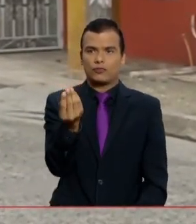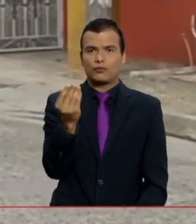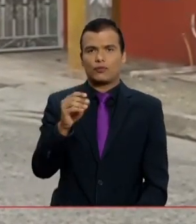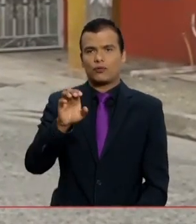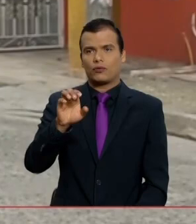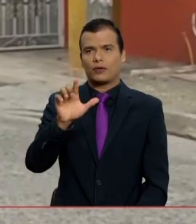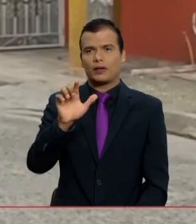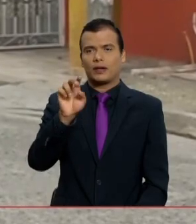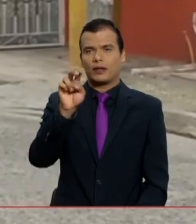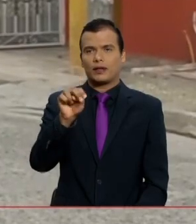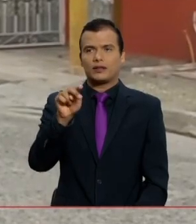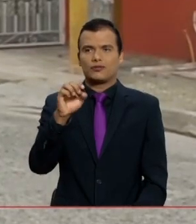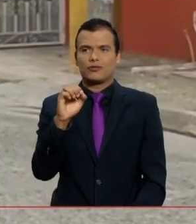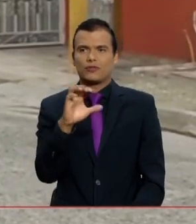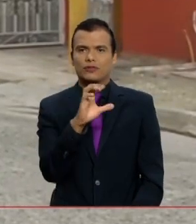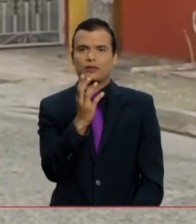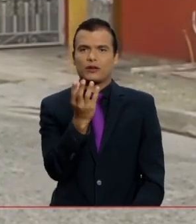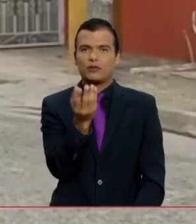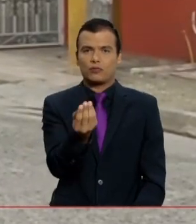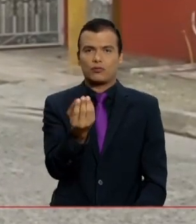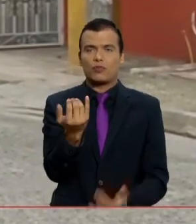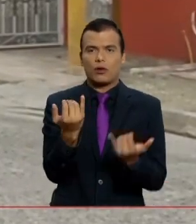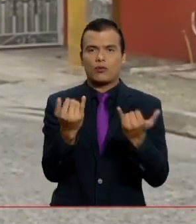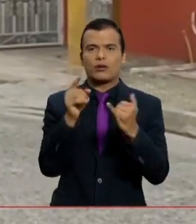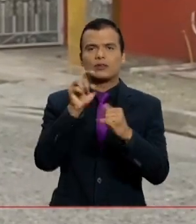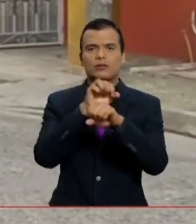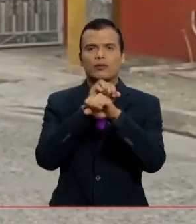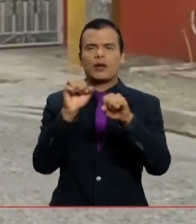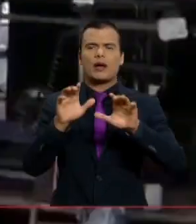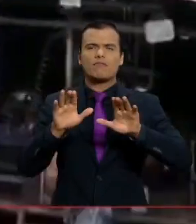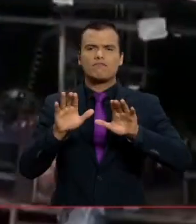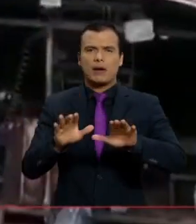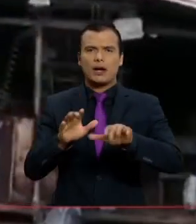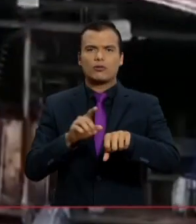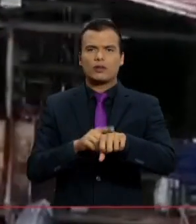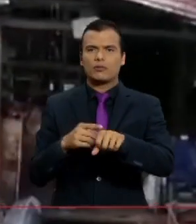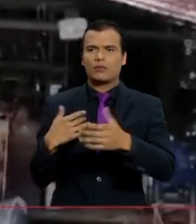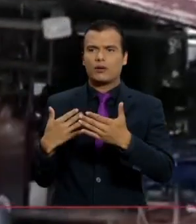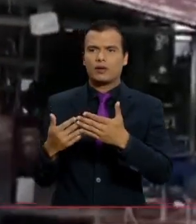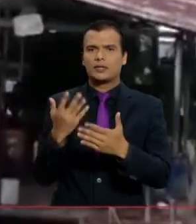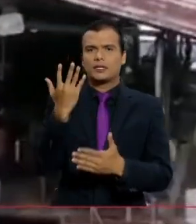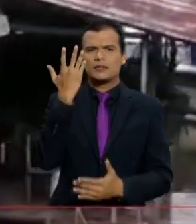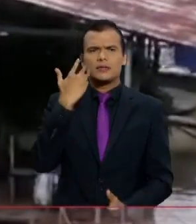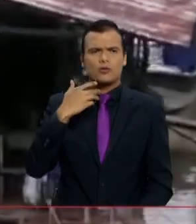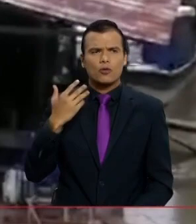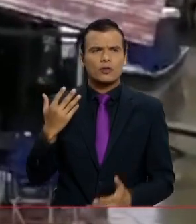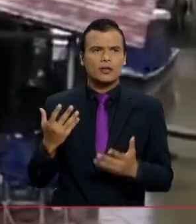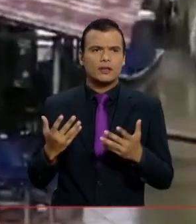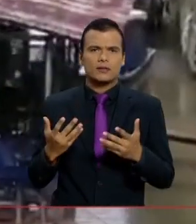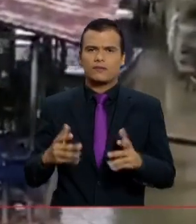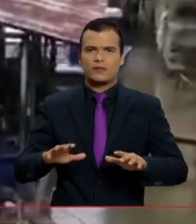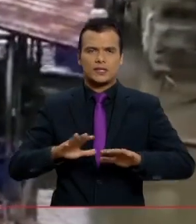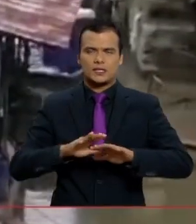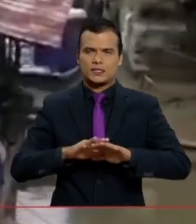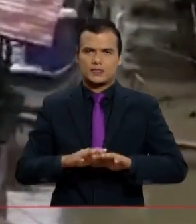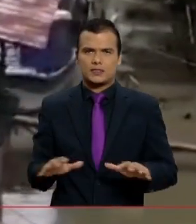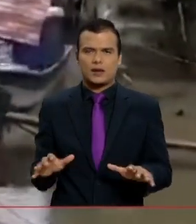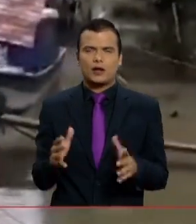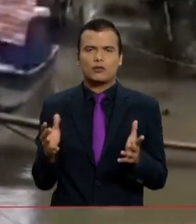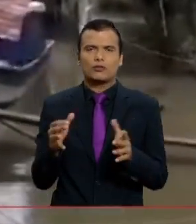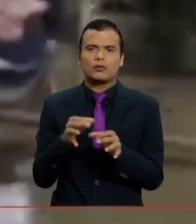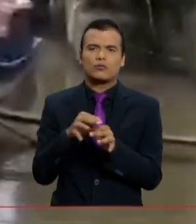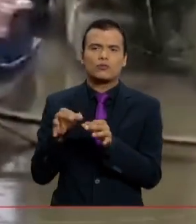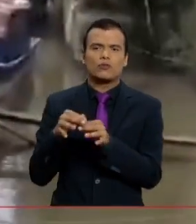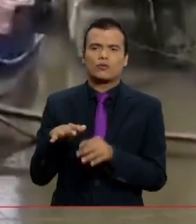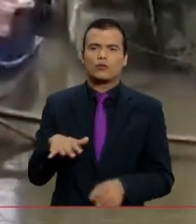pues se da por terminado hoy a las 6 de la mañana este paro que duró cerca de 5 días. 5 días duró en la zona sur